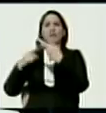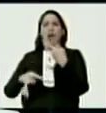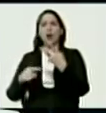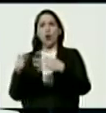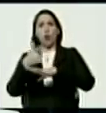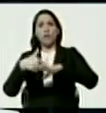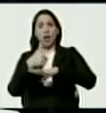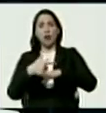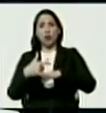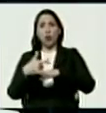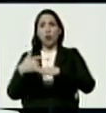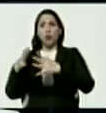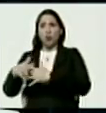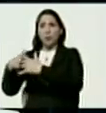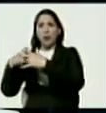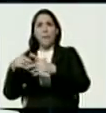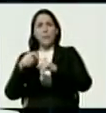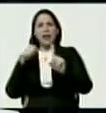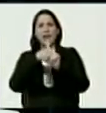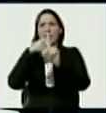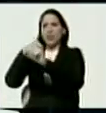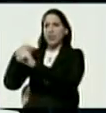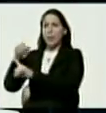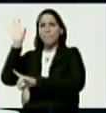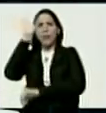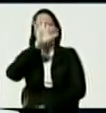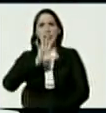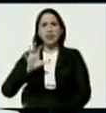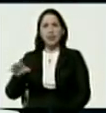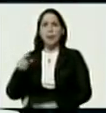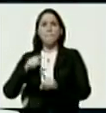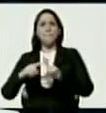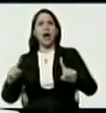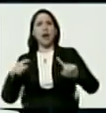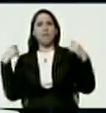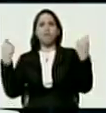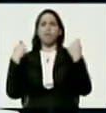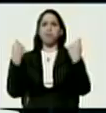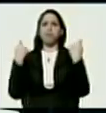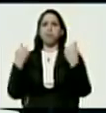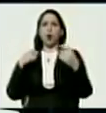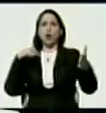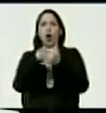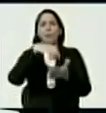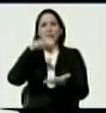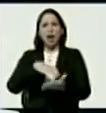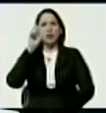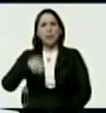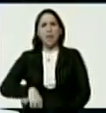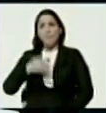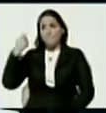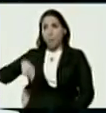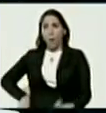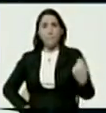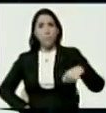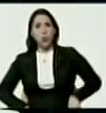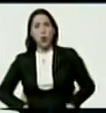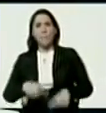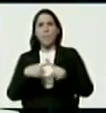gobiernos norteamericanos, para agredir países, para promover golpes de Estado, para promover conspiraciones, para sobornar, para extorsionar.